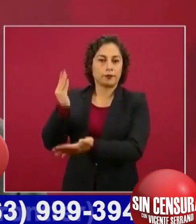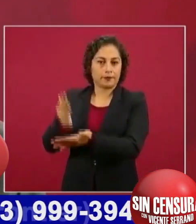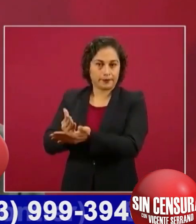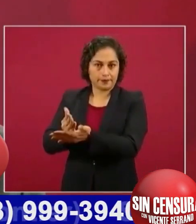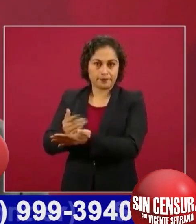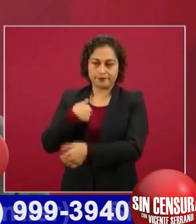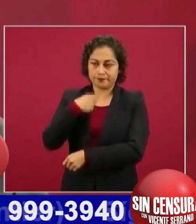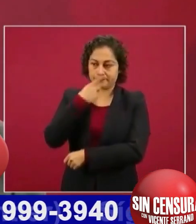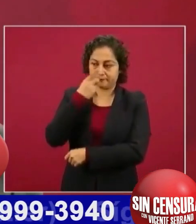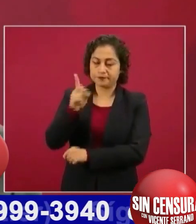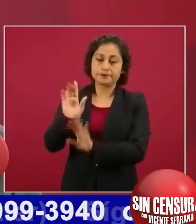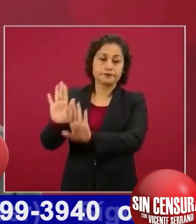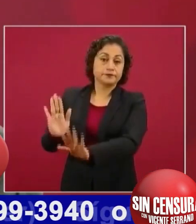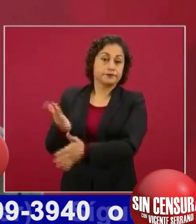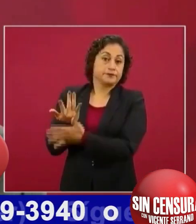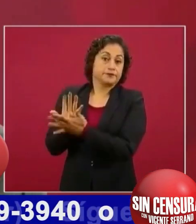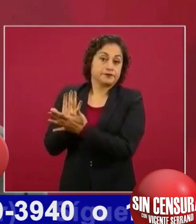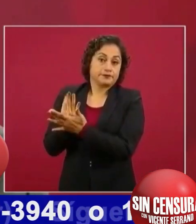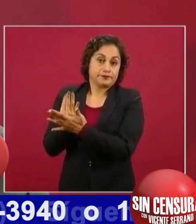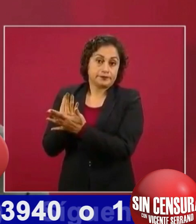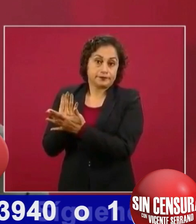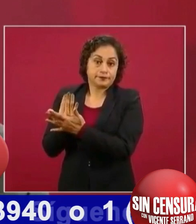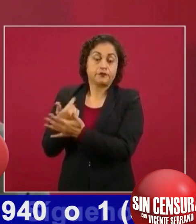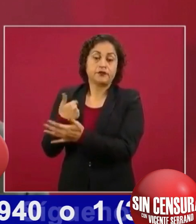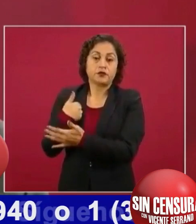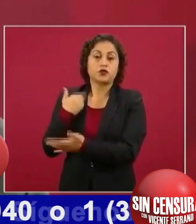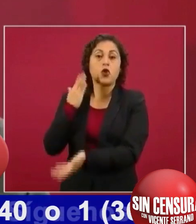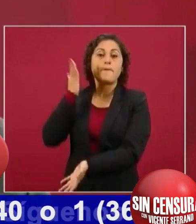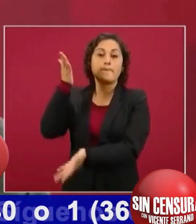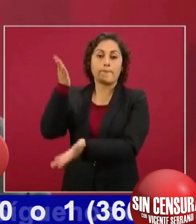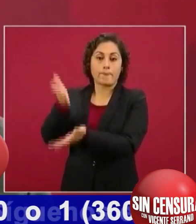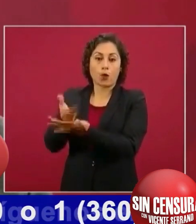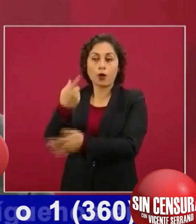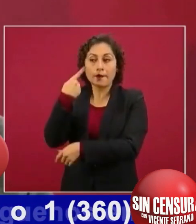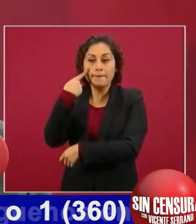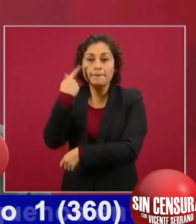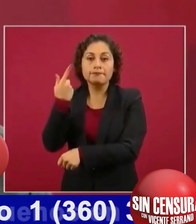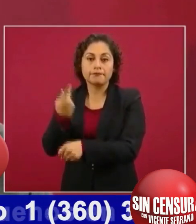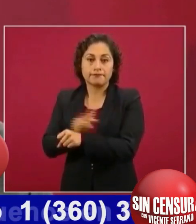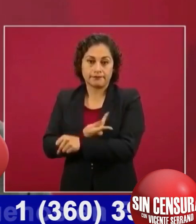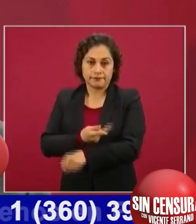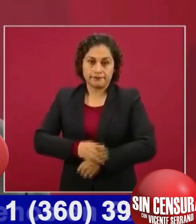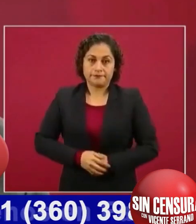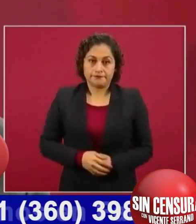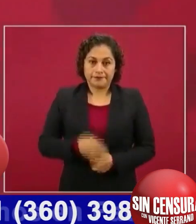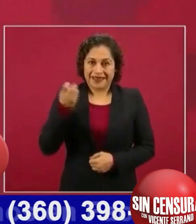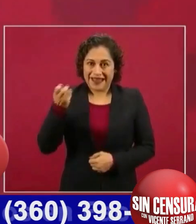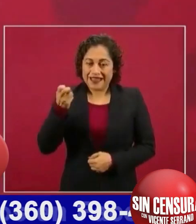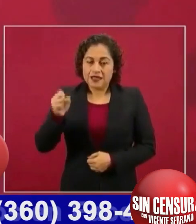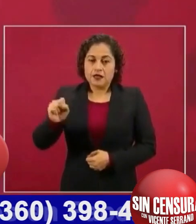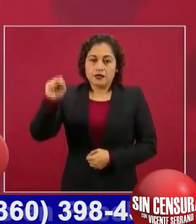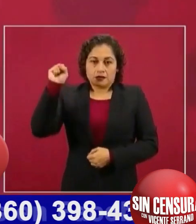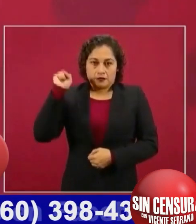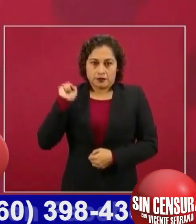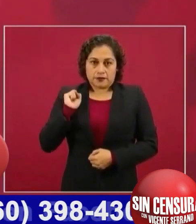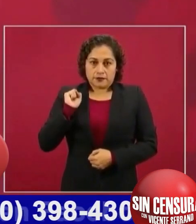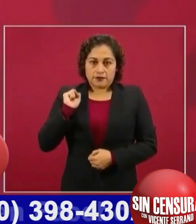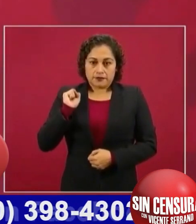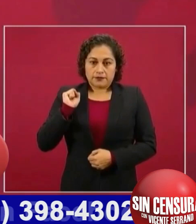Les dije, esperen, voy para allá. Eso el sábado,